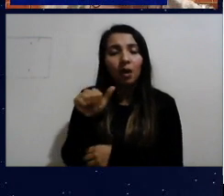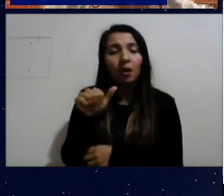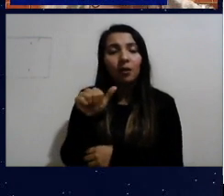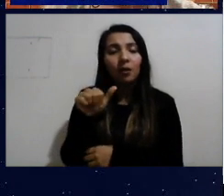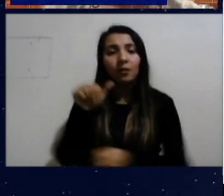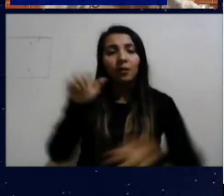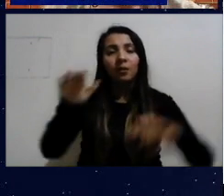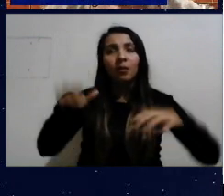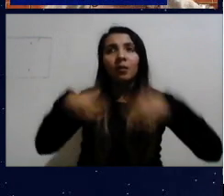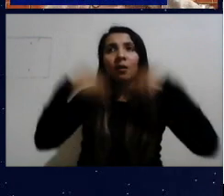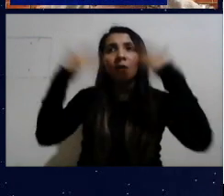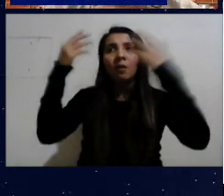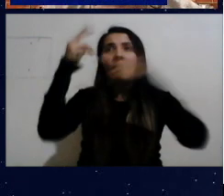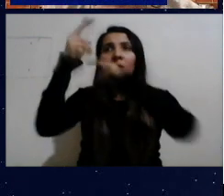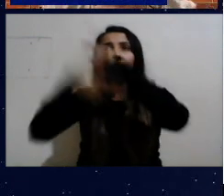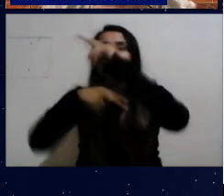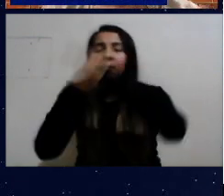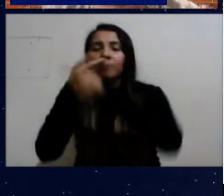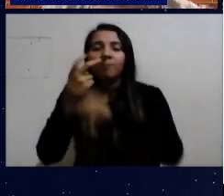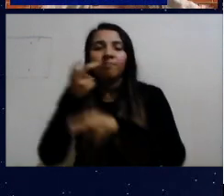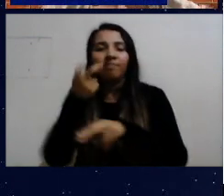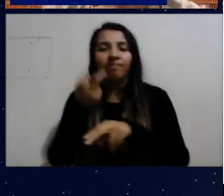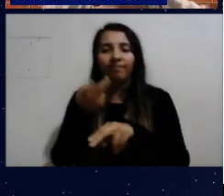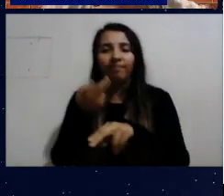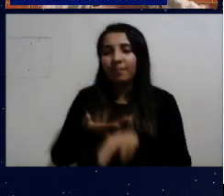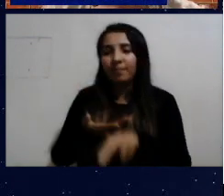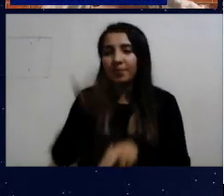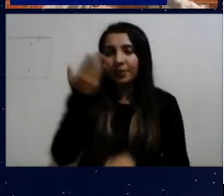es muy complejo, ¿no?